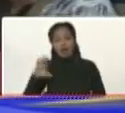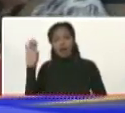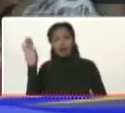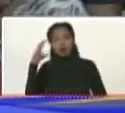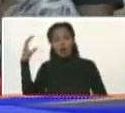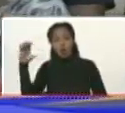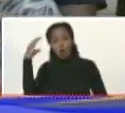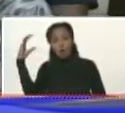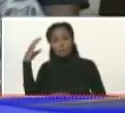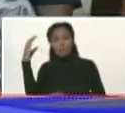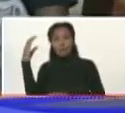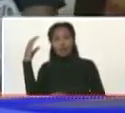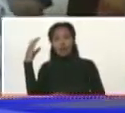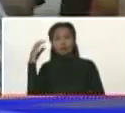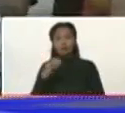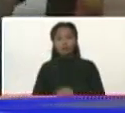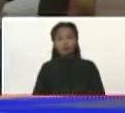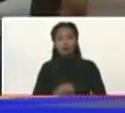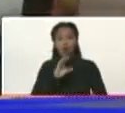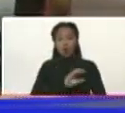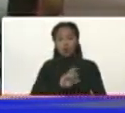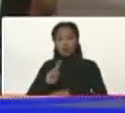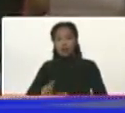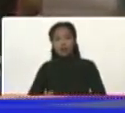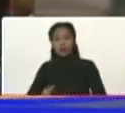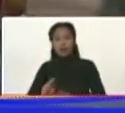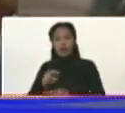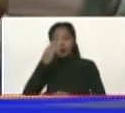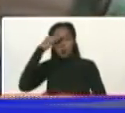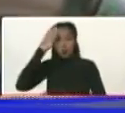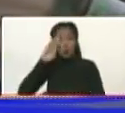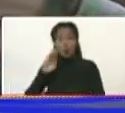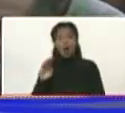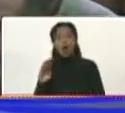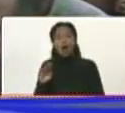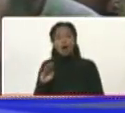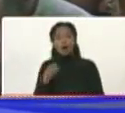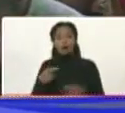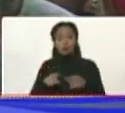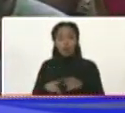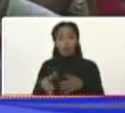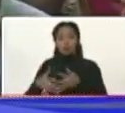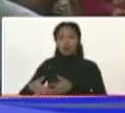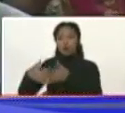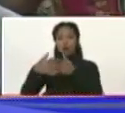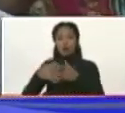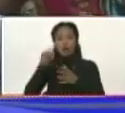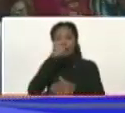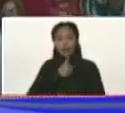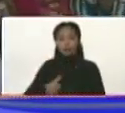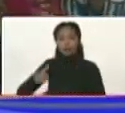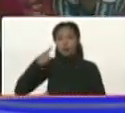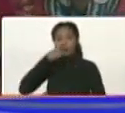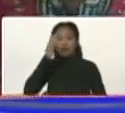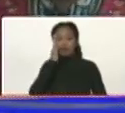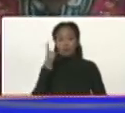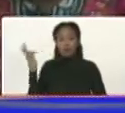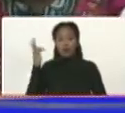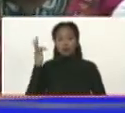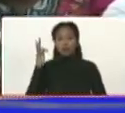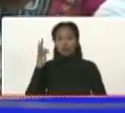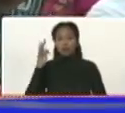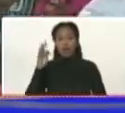Colombia, Costa Rica, Cuba, Curazao, Estados Unidos, Etiopía, Francia,